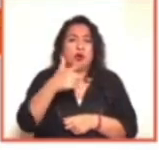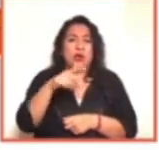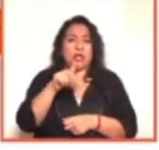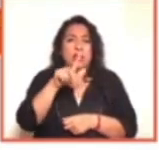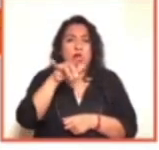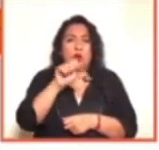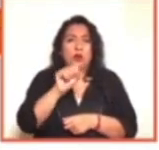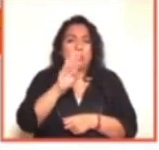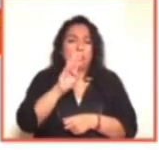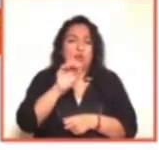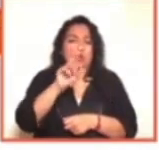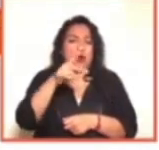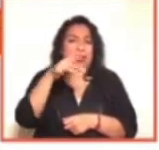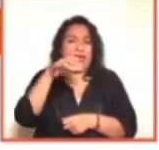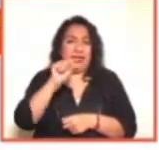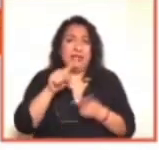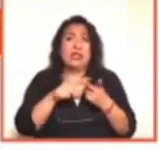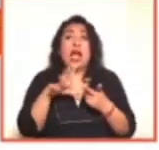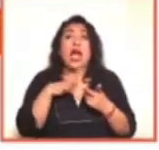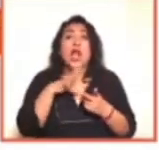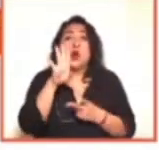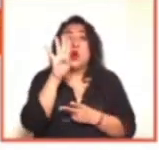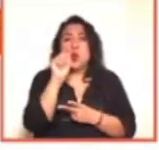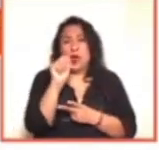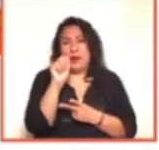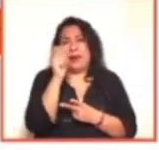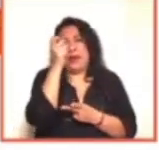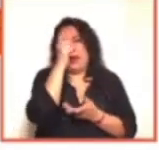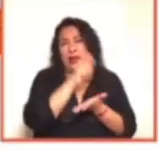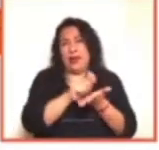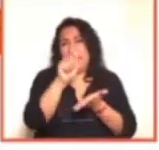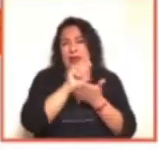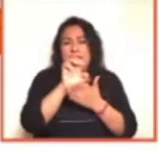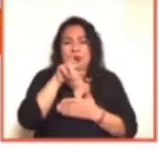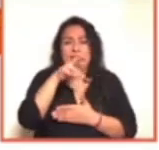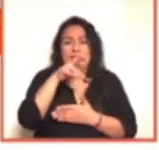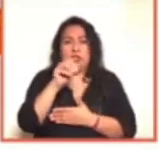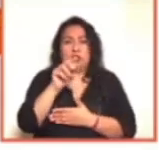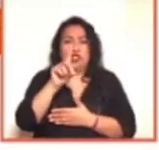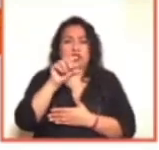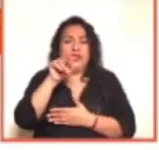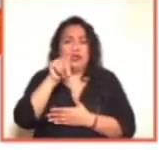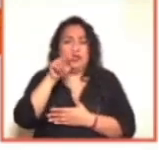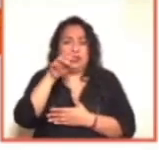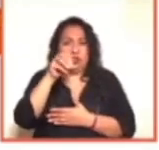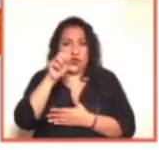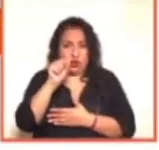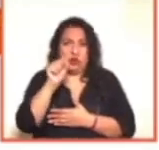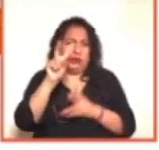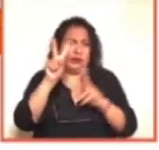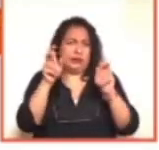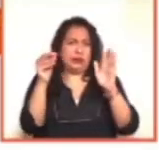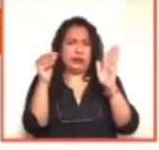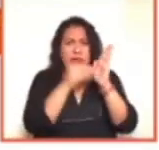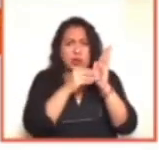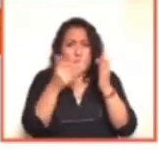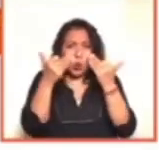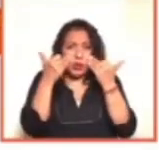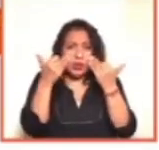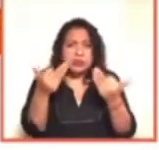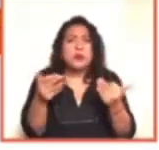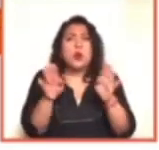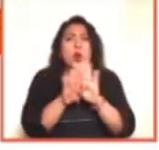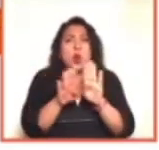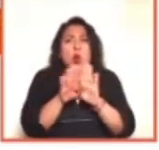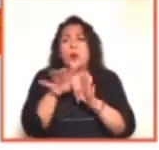que reúne 9 ensayos dantescos, así se titula la obra, testimonio, constancia de su lectura de